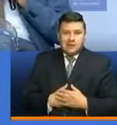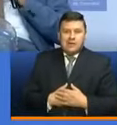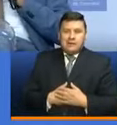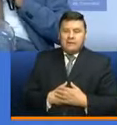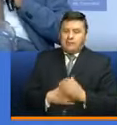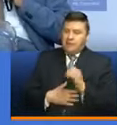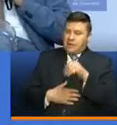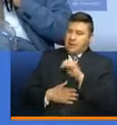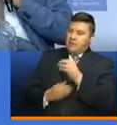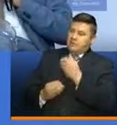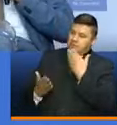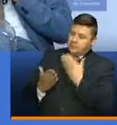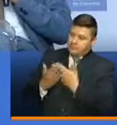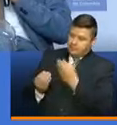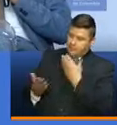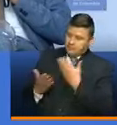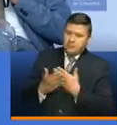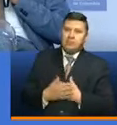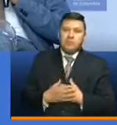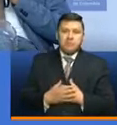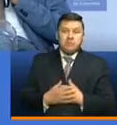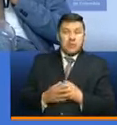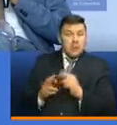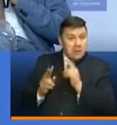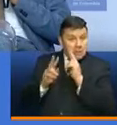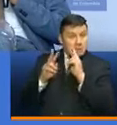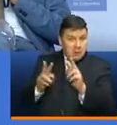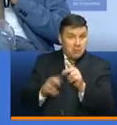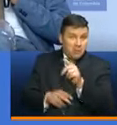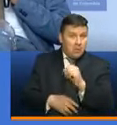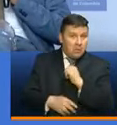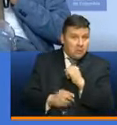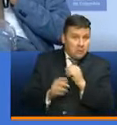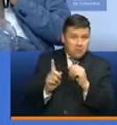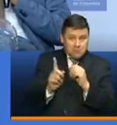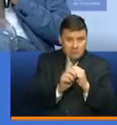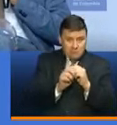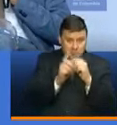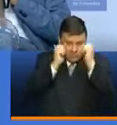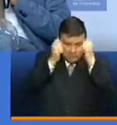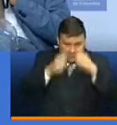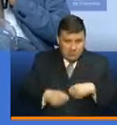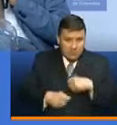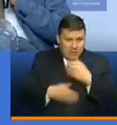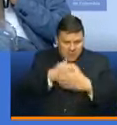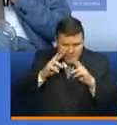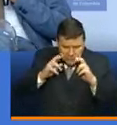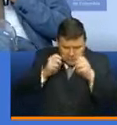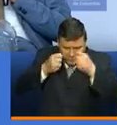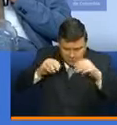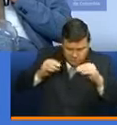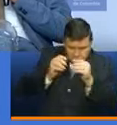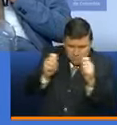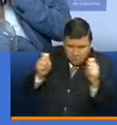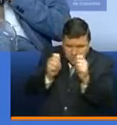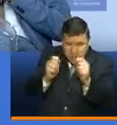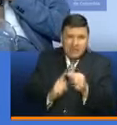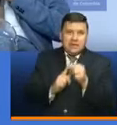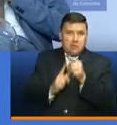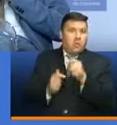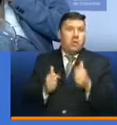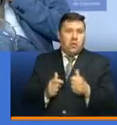Ana María, muchísimas gracias. Veo además que ahí detrás tienes algunos de los prototipos que hemos estado avanzando. Yo creo que esto está